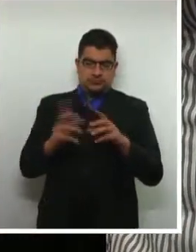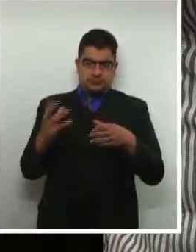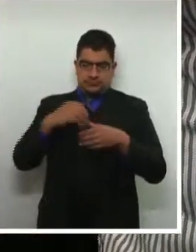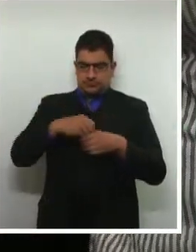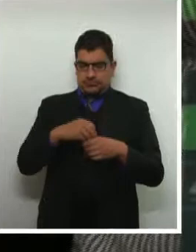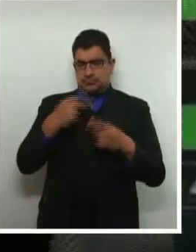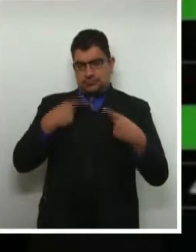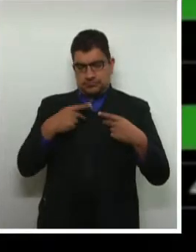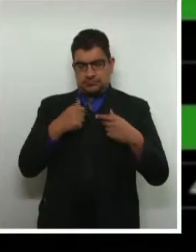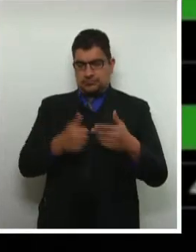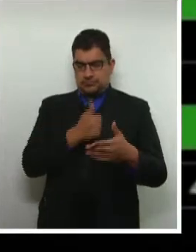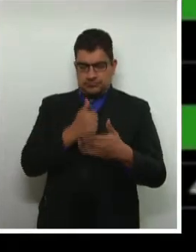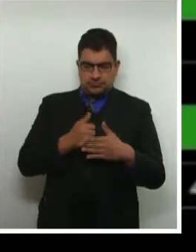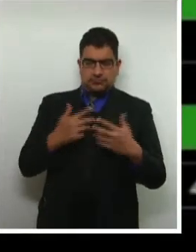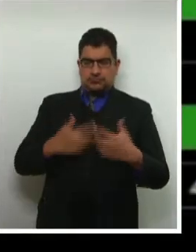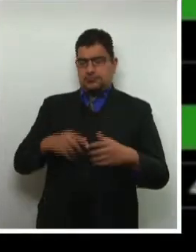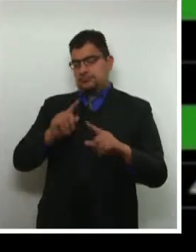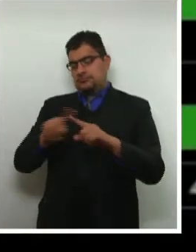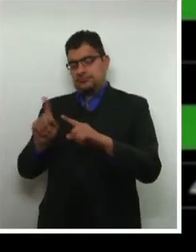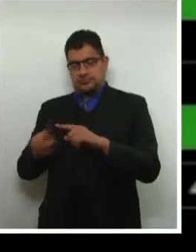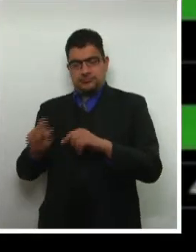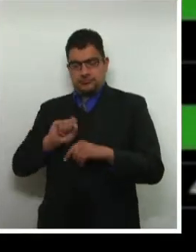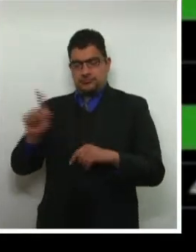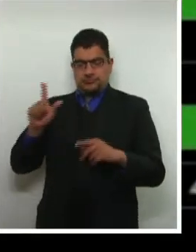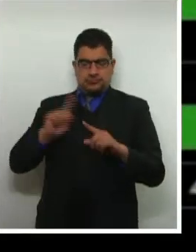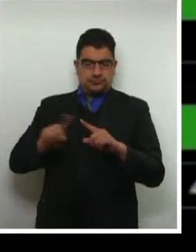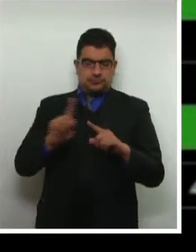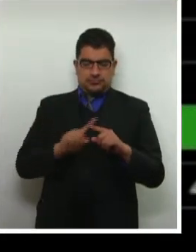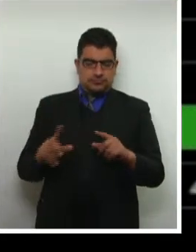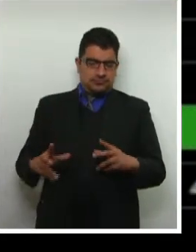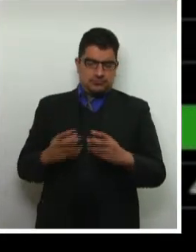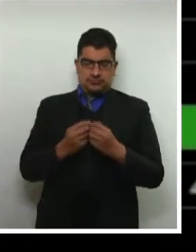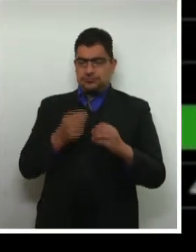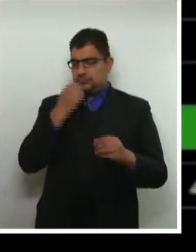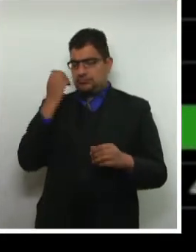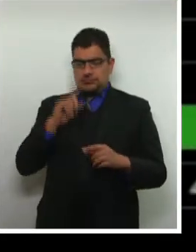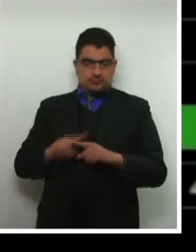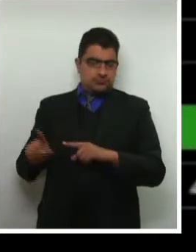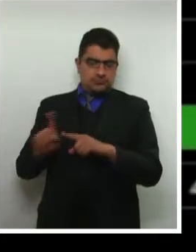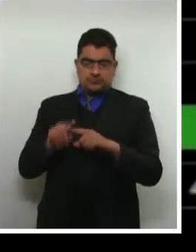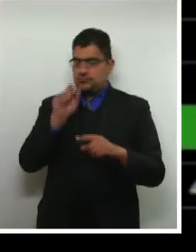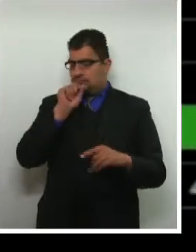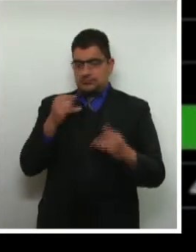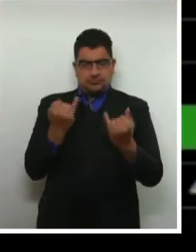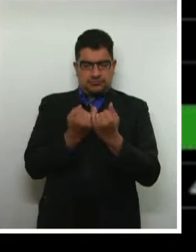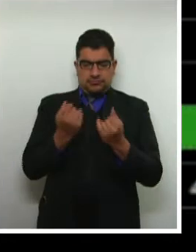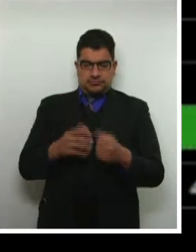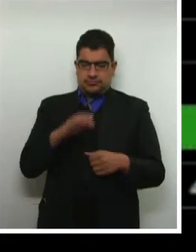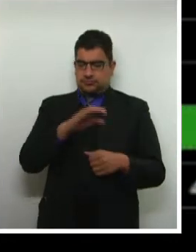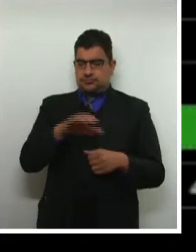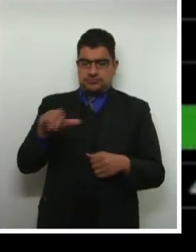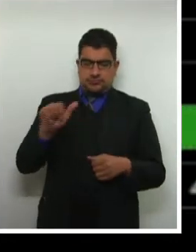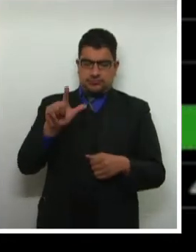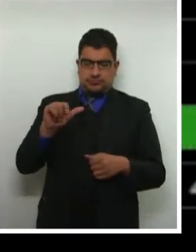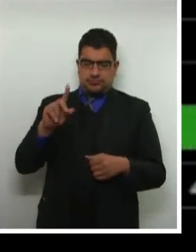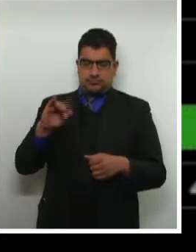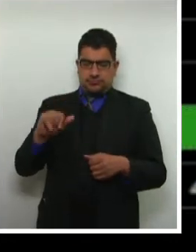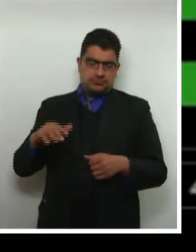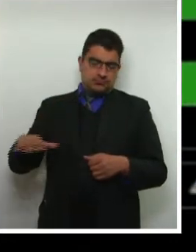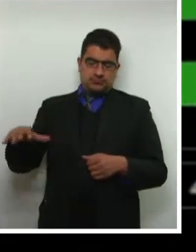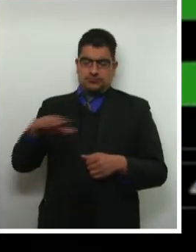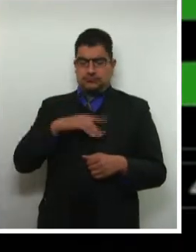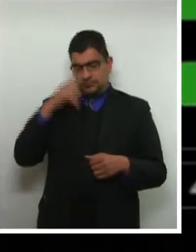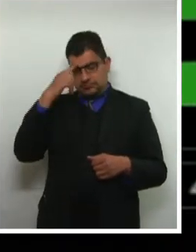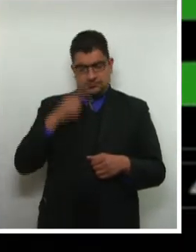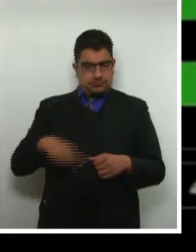empresariales, de trabajadores y de profesionales, instituciones académicas, así como de alcaldías, y para el desempeño de